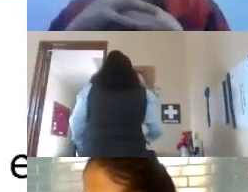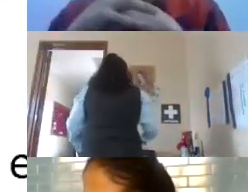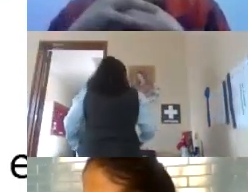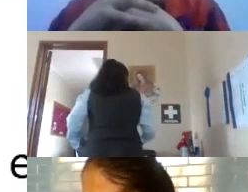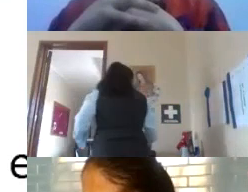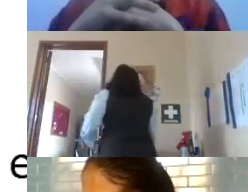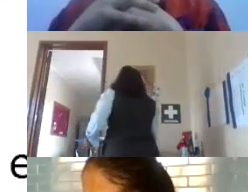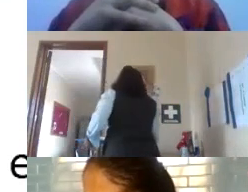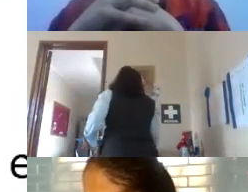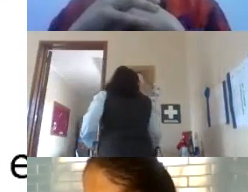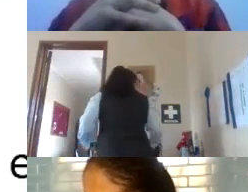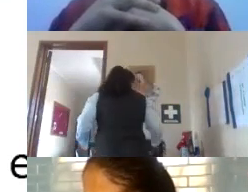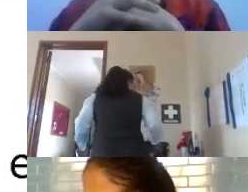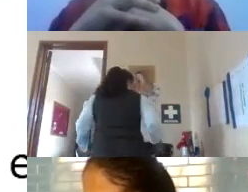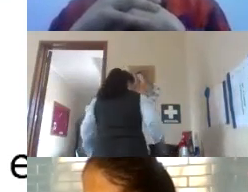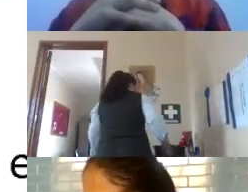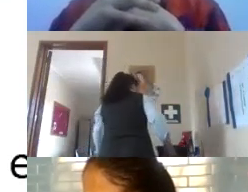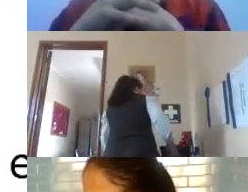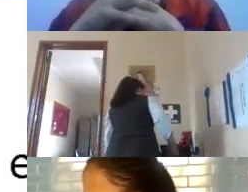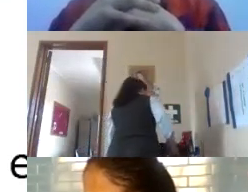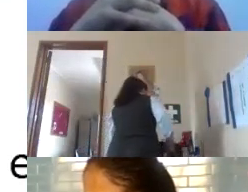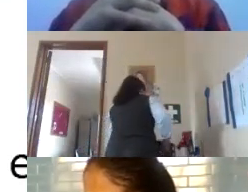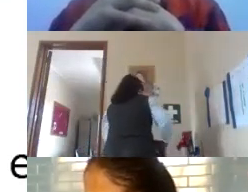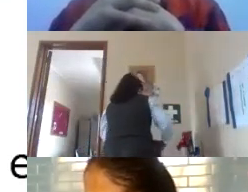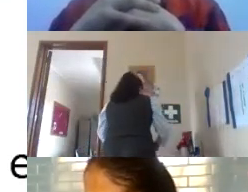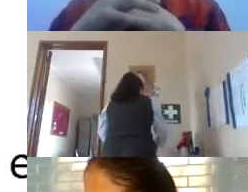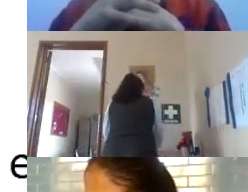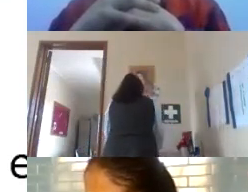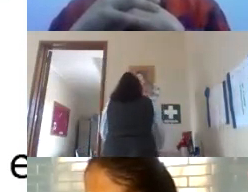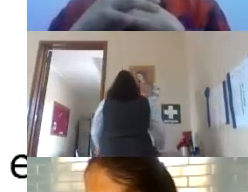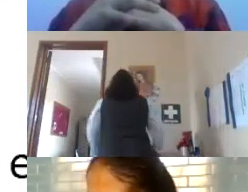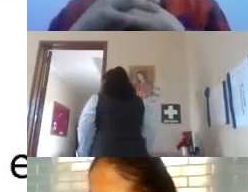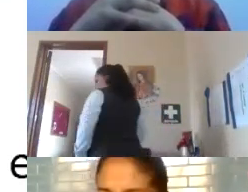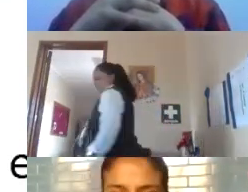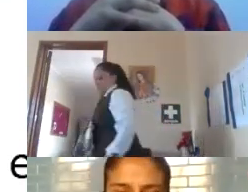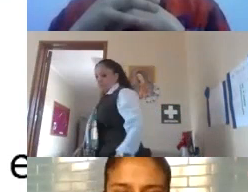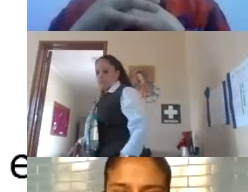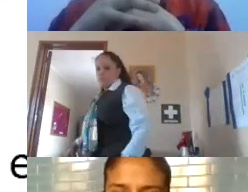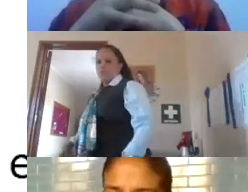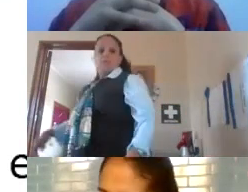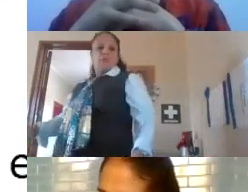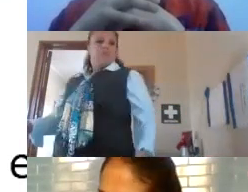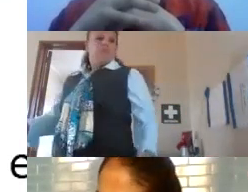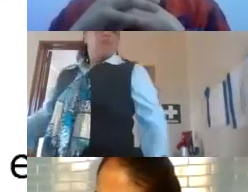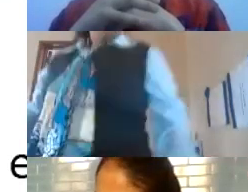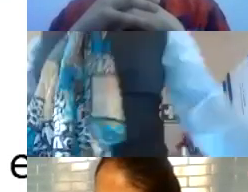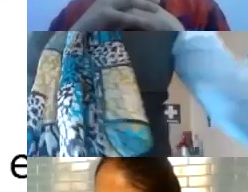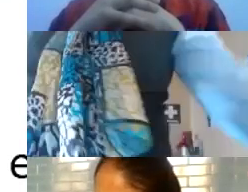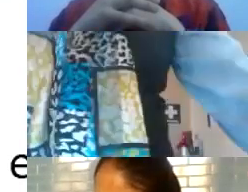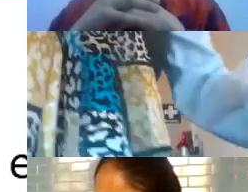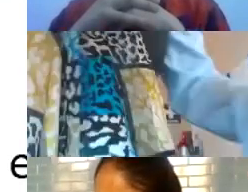piel abierta, esa es una cosa muy diferente a piel cerrada donde únicamente hay